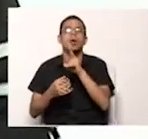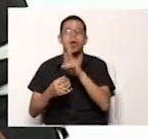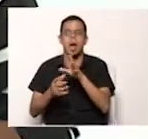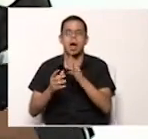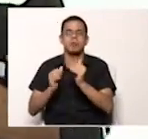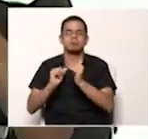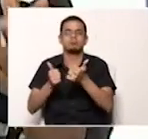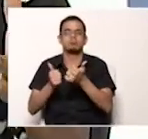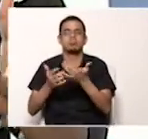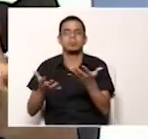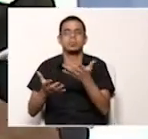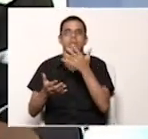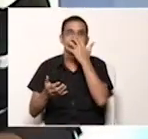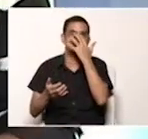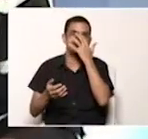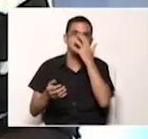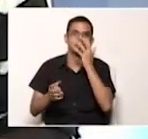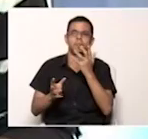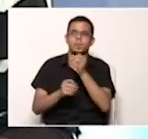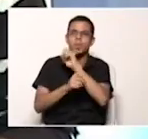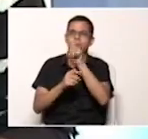climático. Jocelyn, ¿para ti qué es un cambio climático?